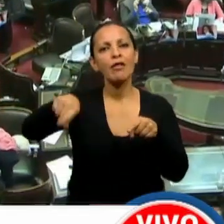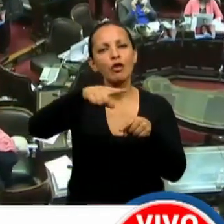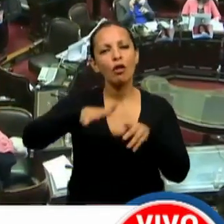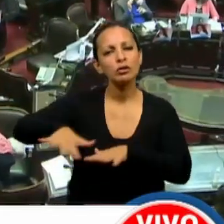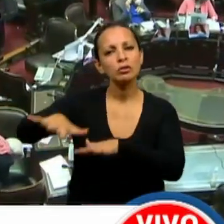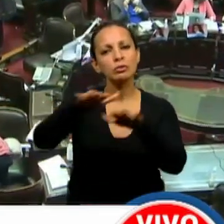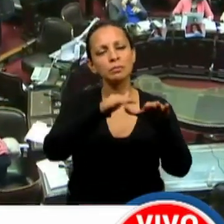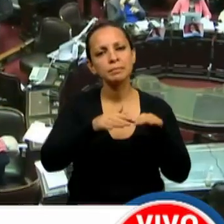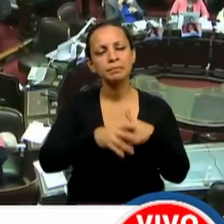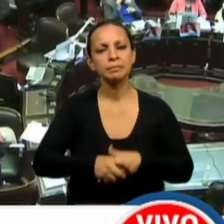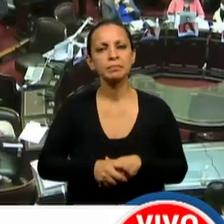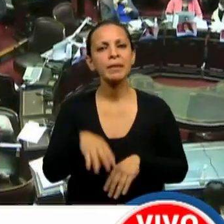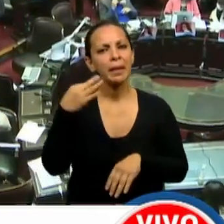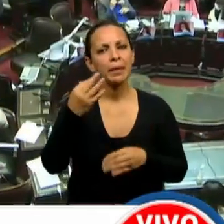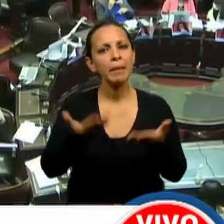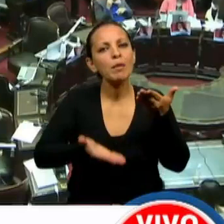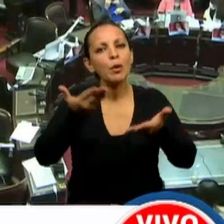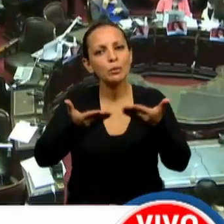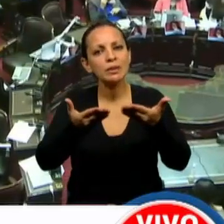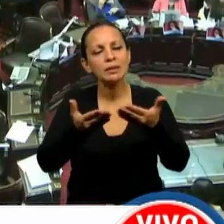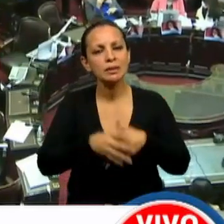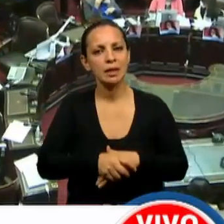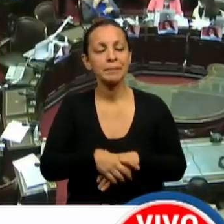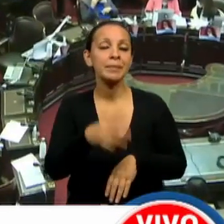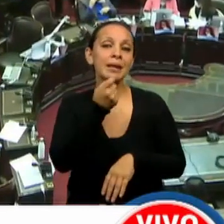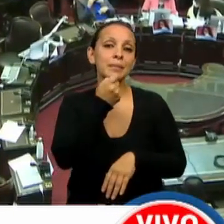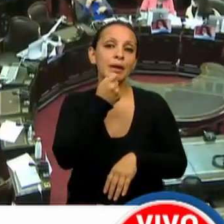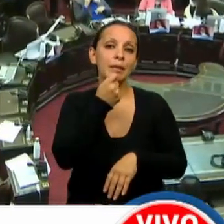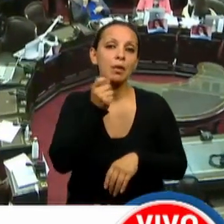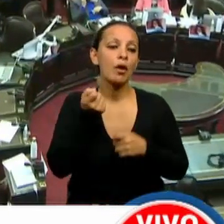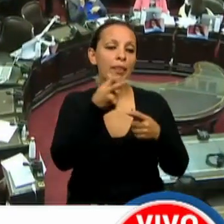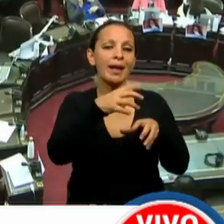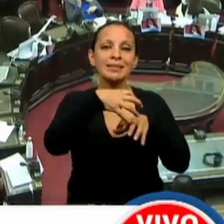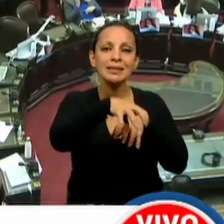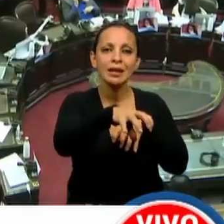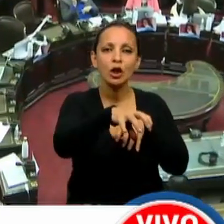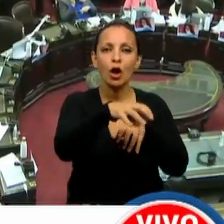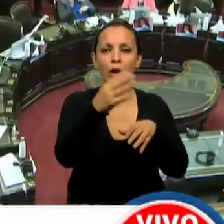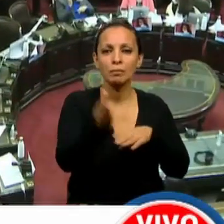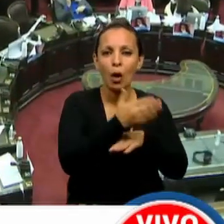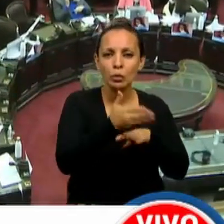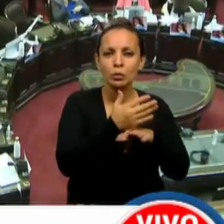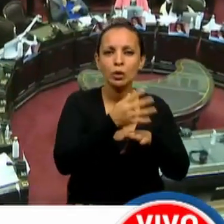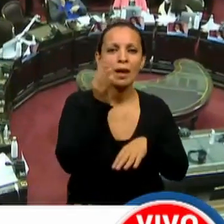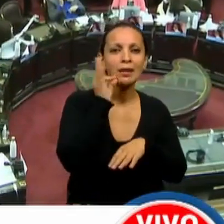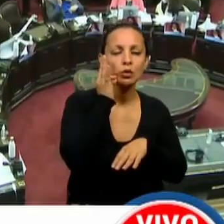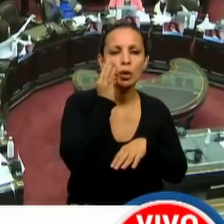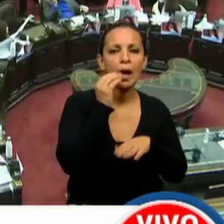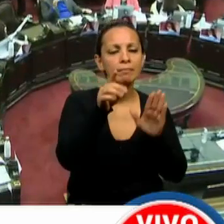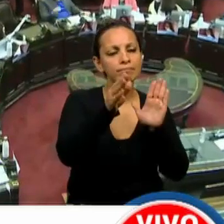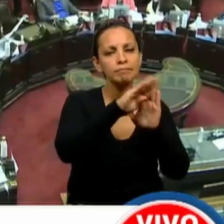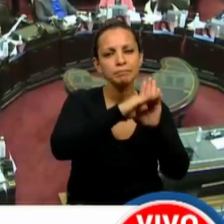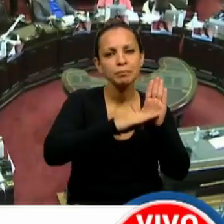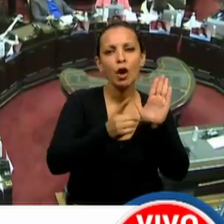seríamos equitativos ni justos aplicando, por ejemplo, al sector azucarero las mismas normas que al sector de la